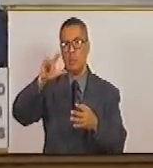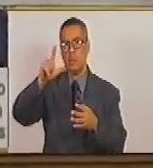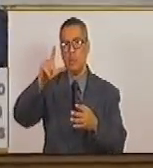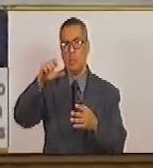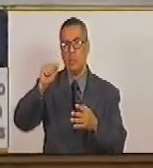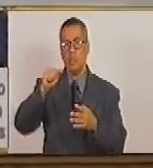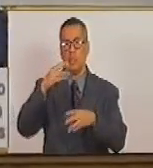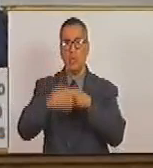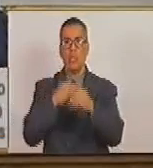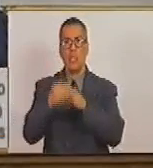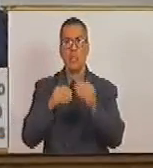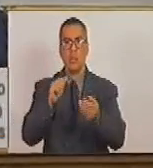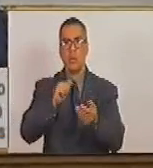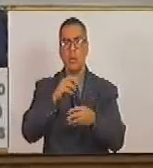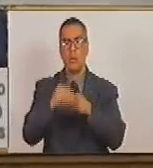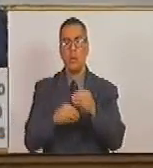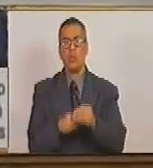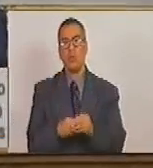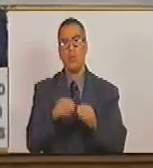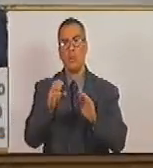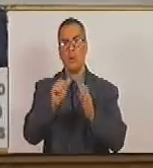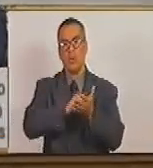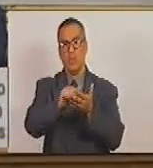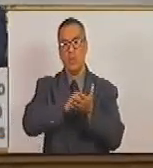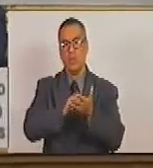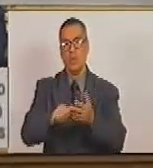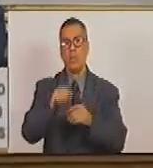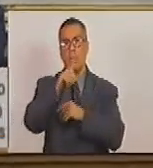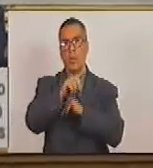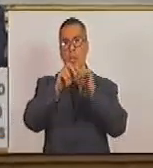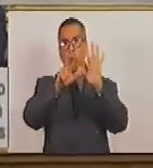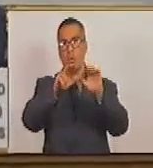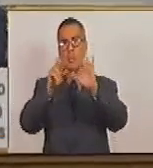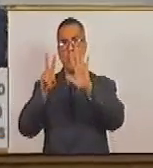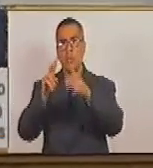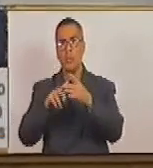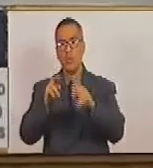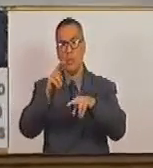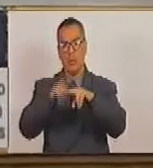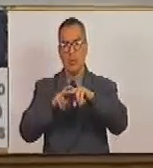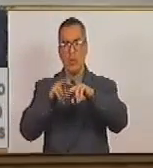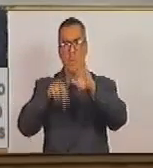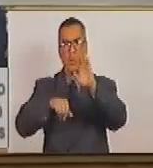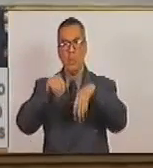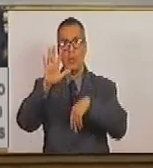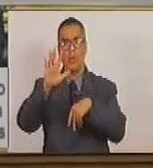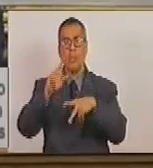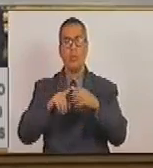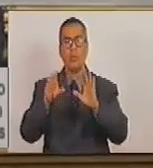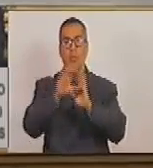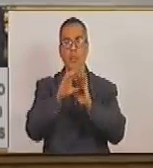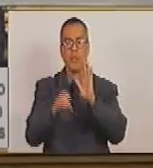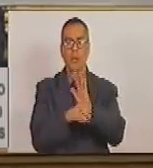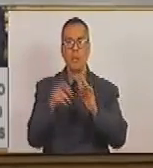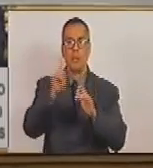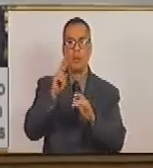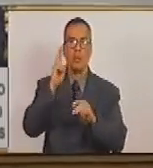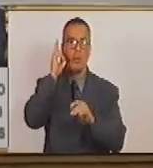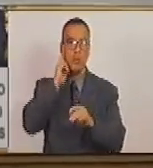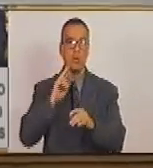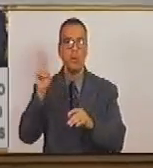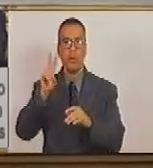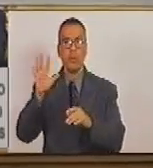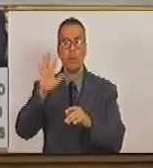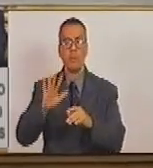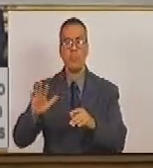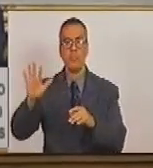de conformidad con lo establecido en el artículo 187, numeral 15 de la Constitución de la República Bolivariana